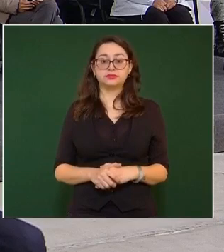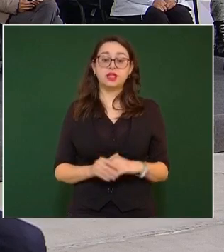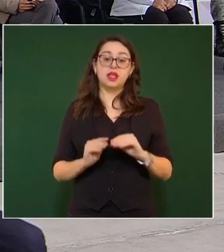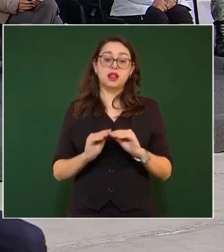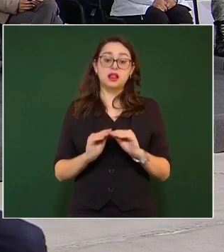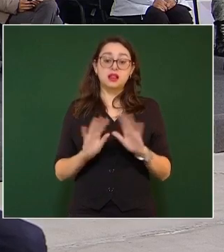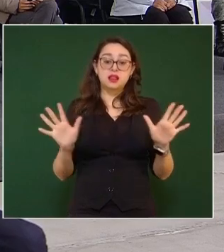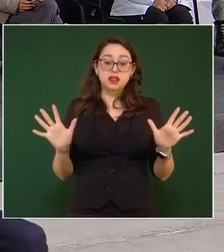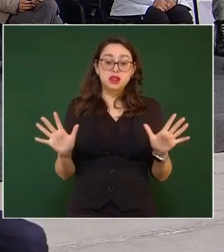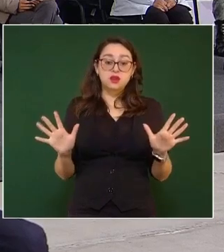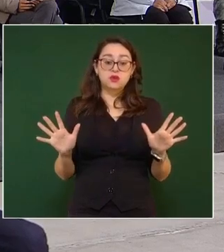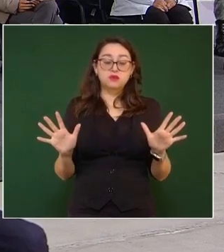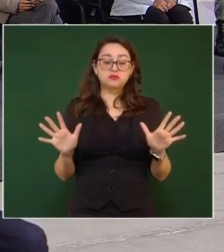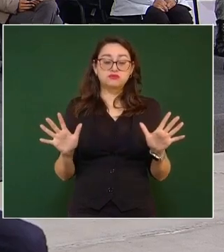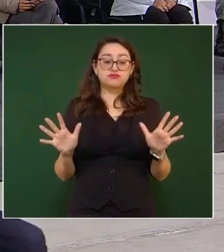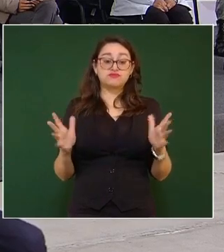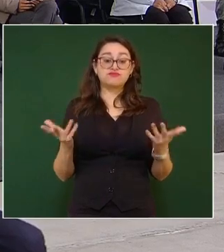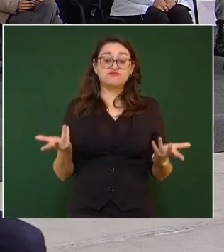gobernar